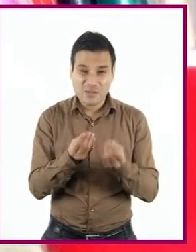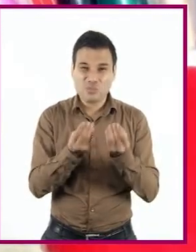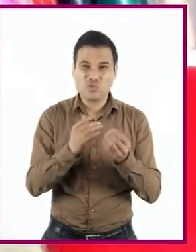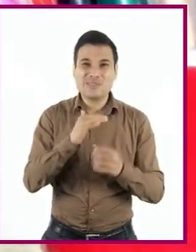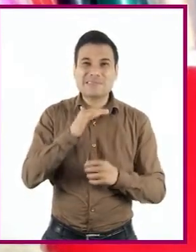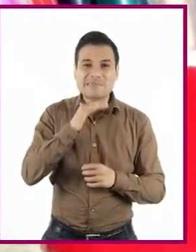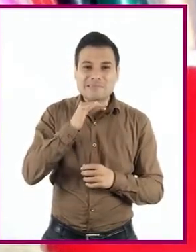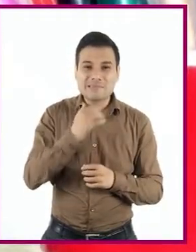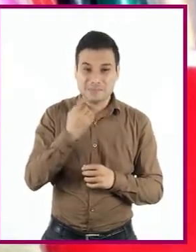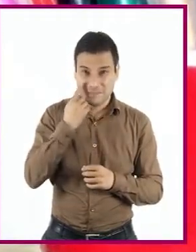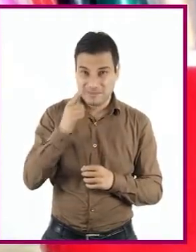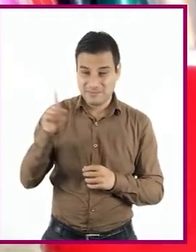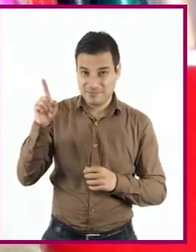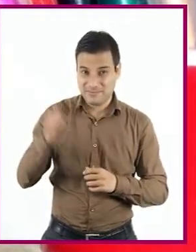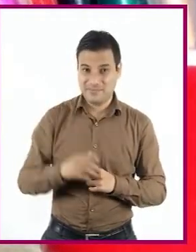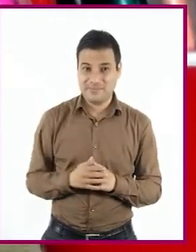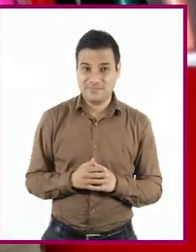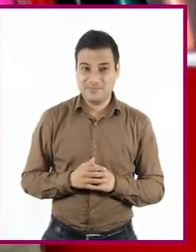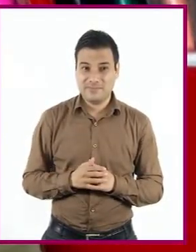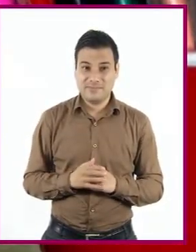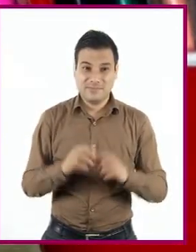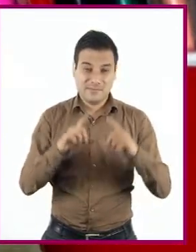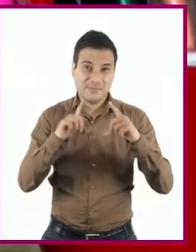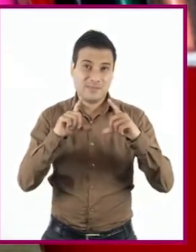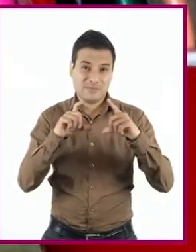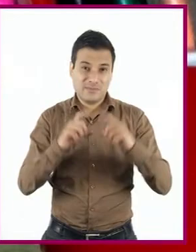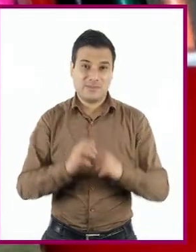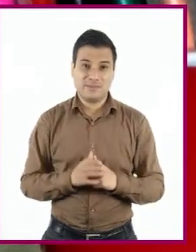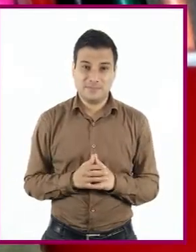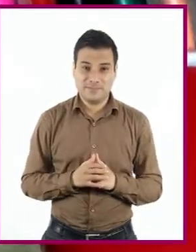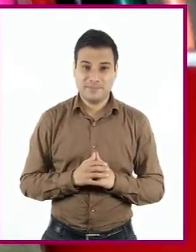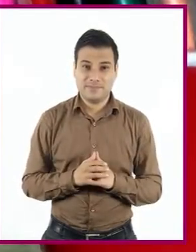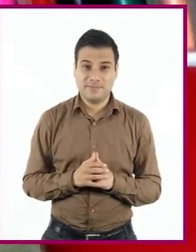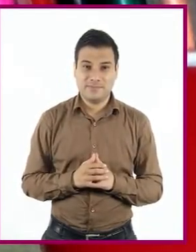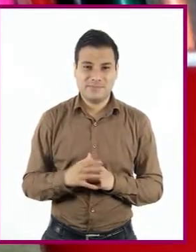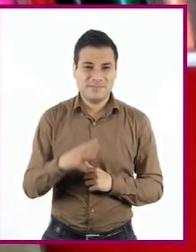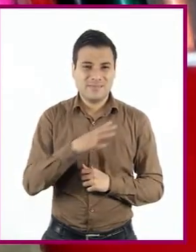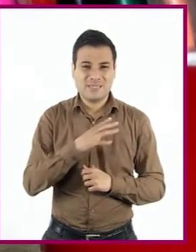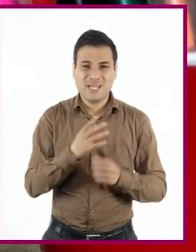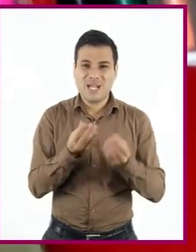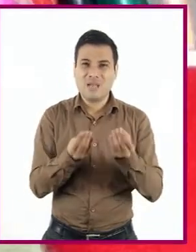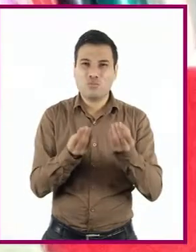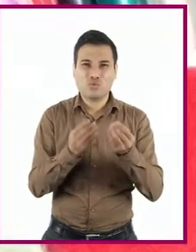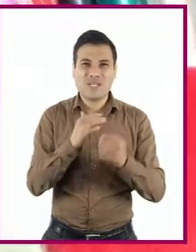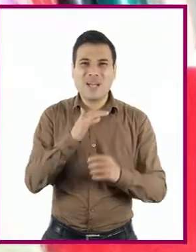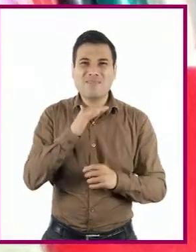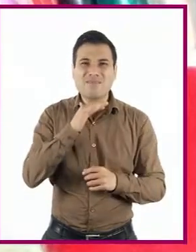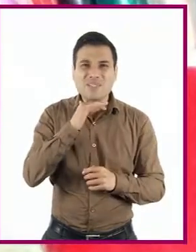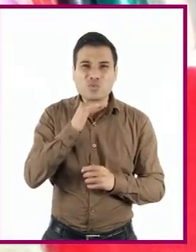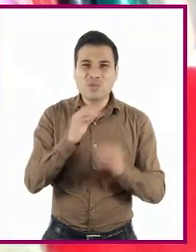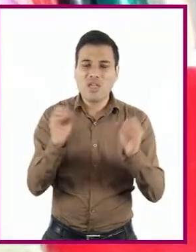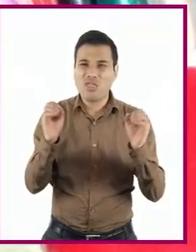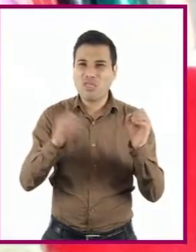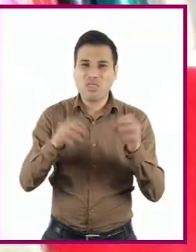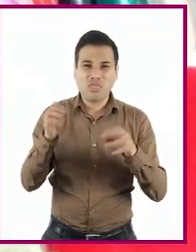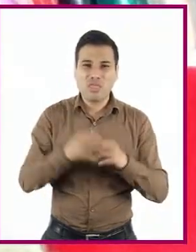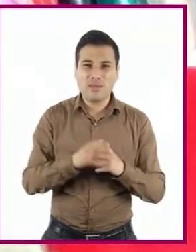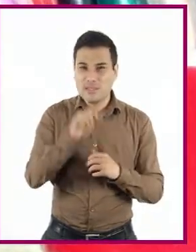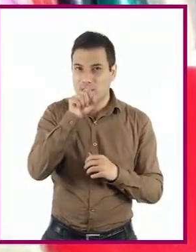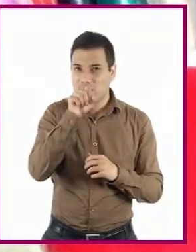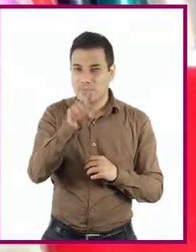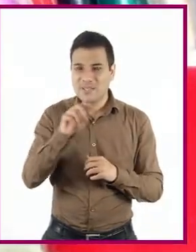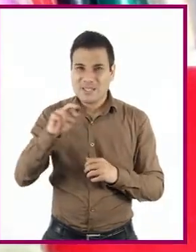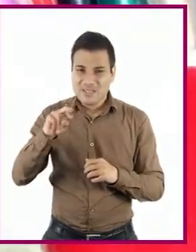Hay imágenes captadas por cámaras satelitales, donde hay mucha basura tirada. También en